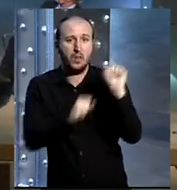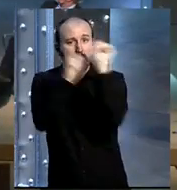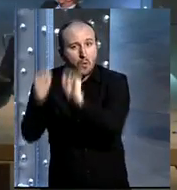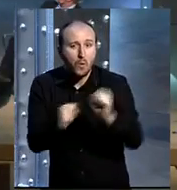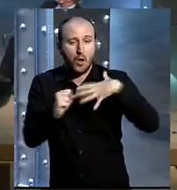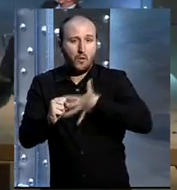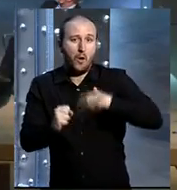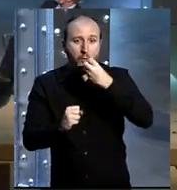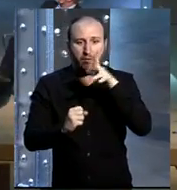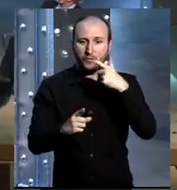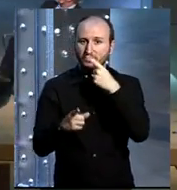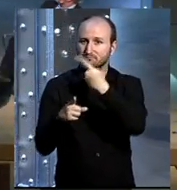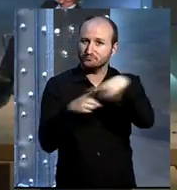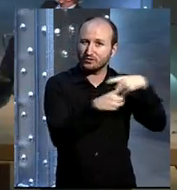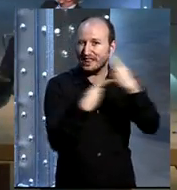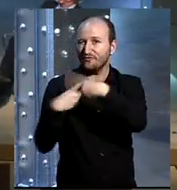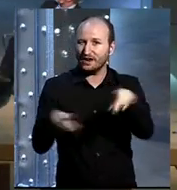Me enseñaba que eran cosas distintas.